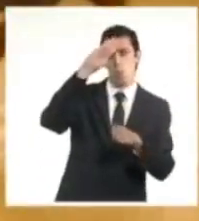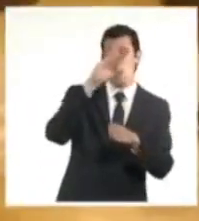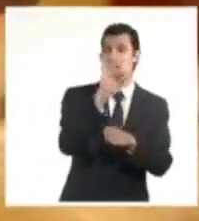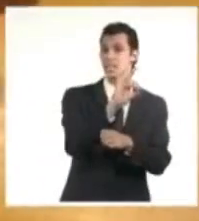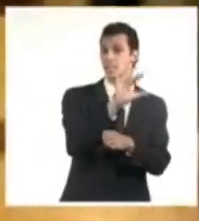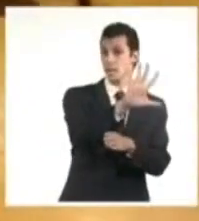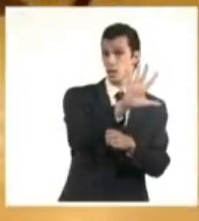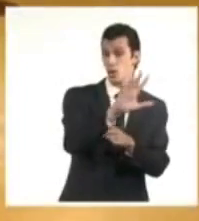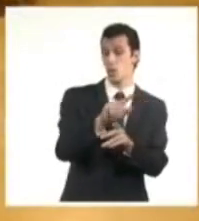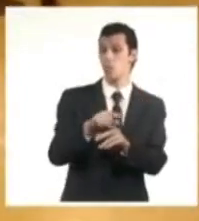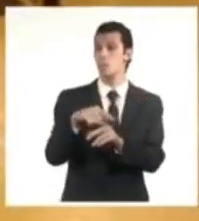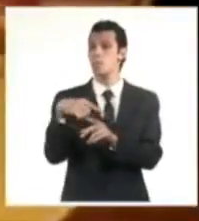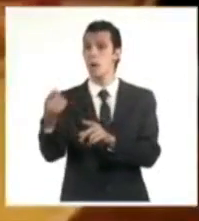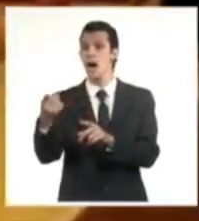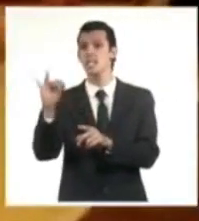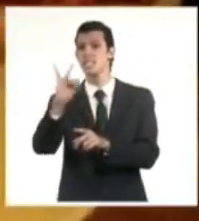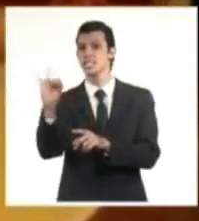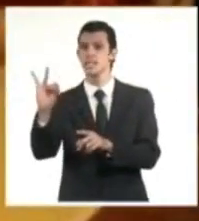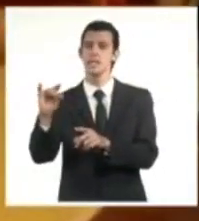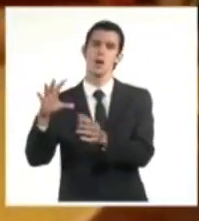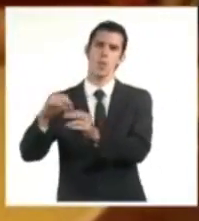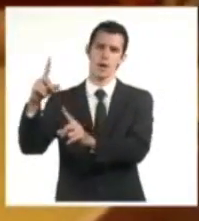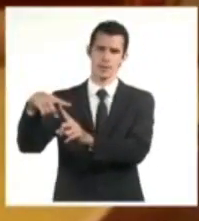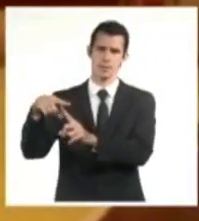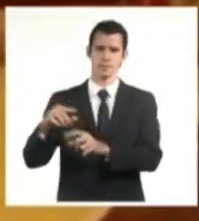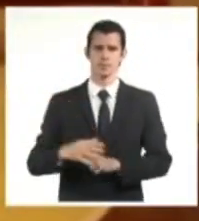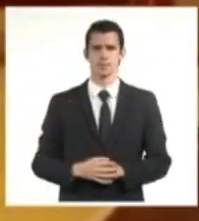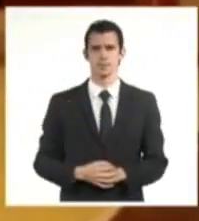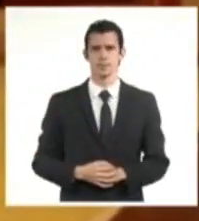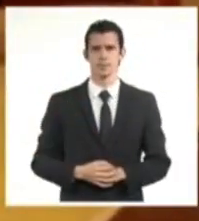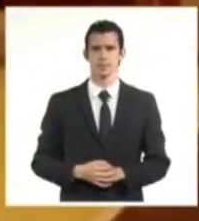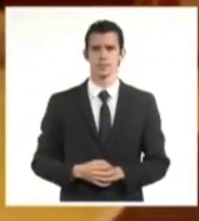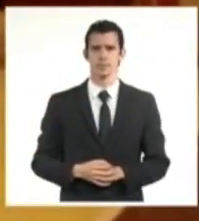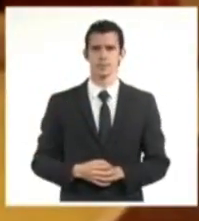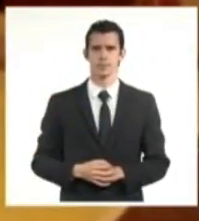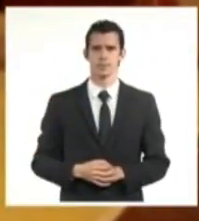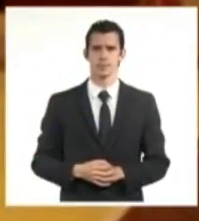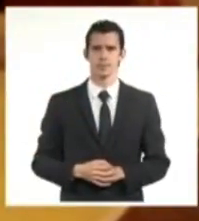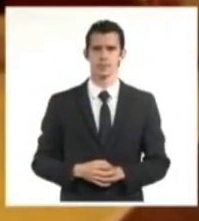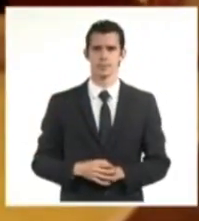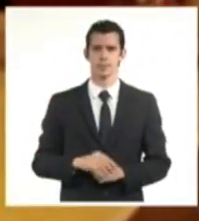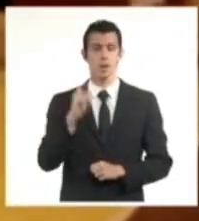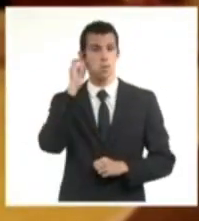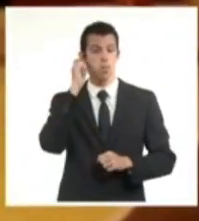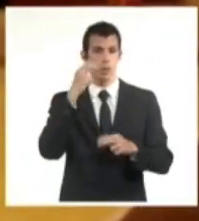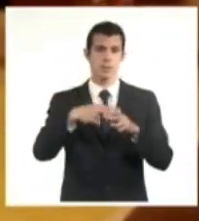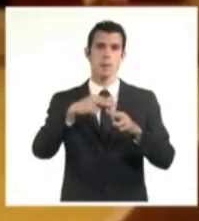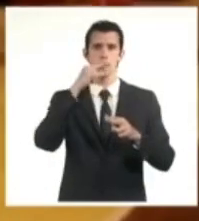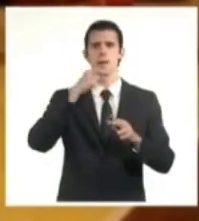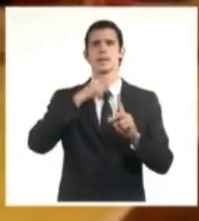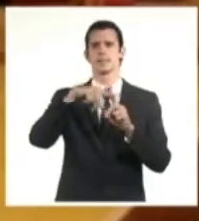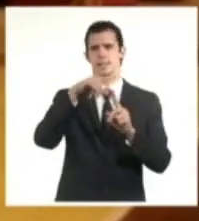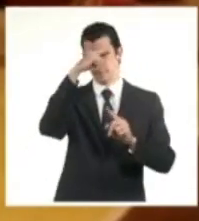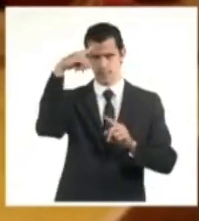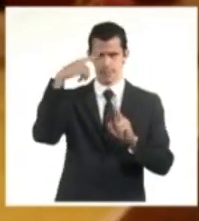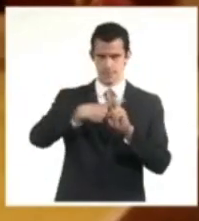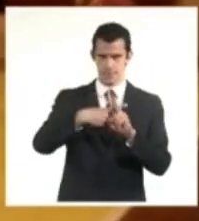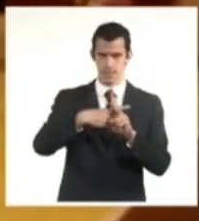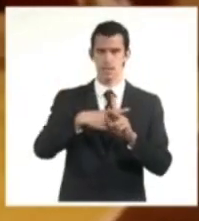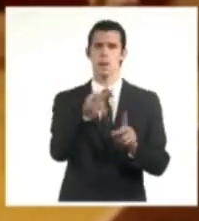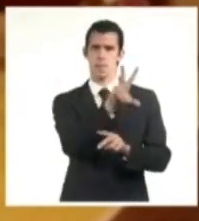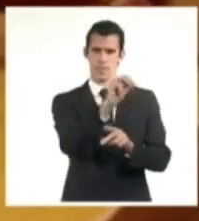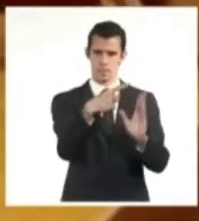75-67 en la polivalente Rafael Castillo de la ciudad del Guaso. La santiaguera Bexi Claro con 20 puntos y la guantanamera